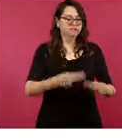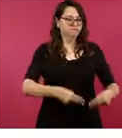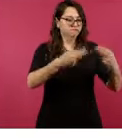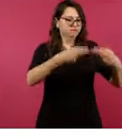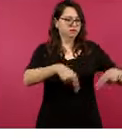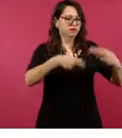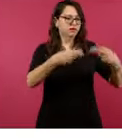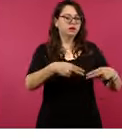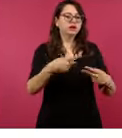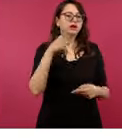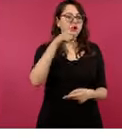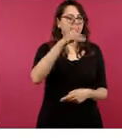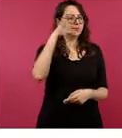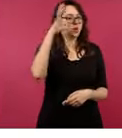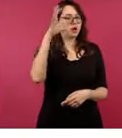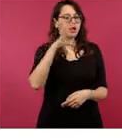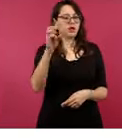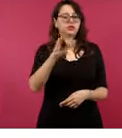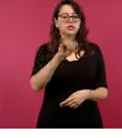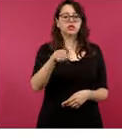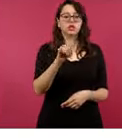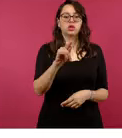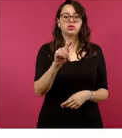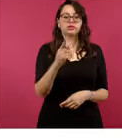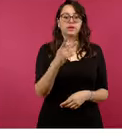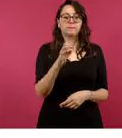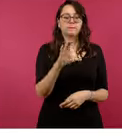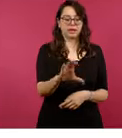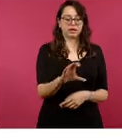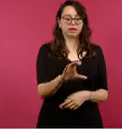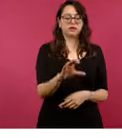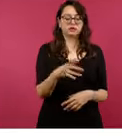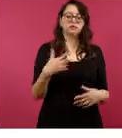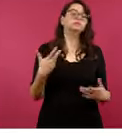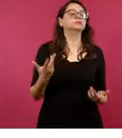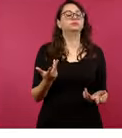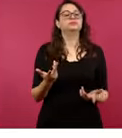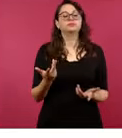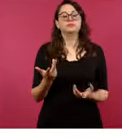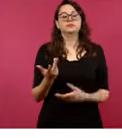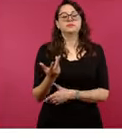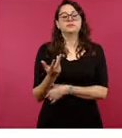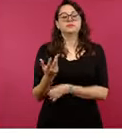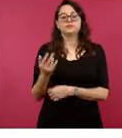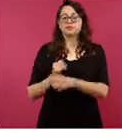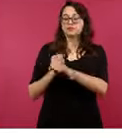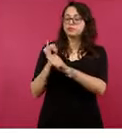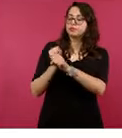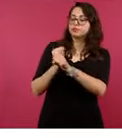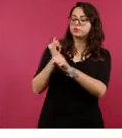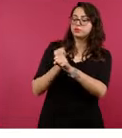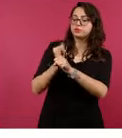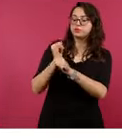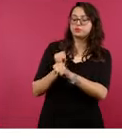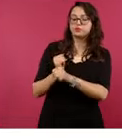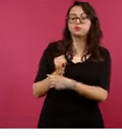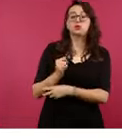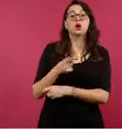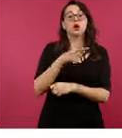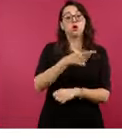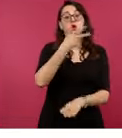Morelos. De acuerdo con las investigaciones realizadas por la Fiscalía General de la República, la víctima se encontraba en su